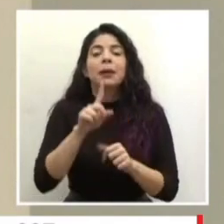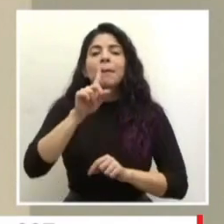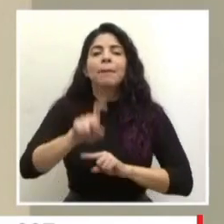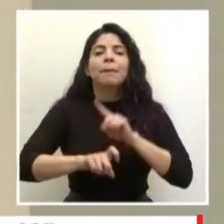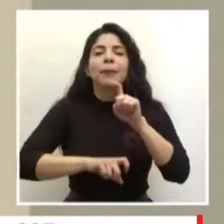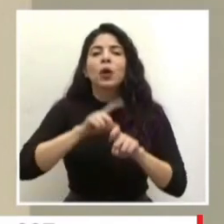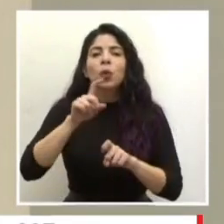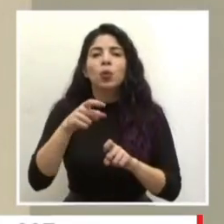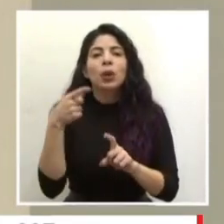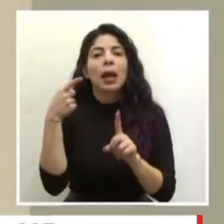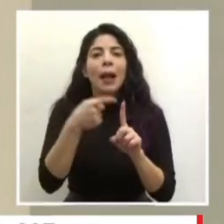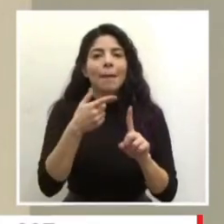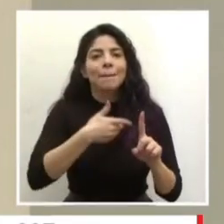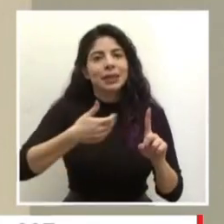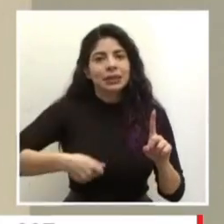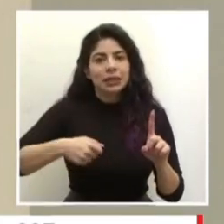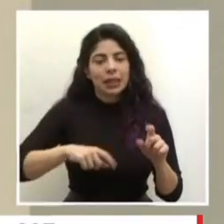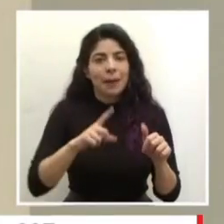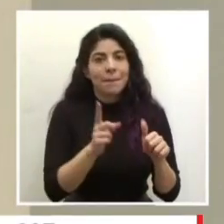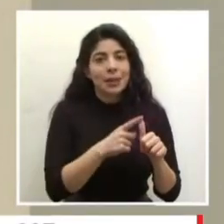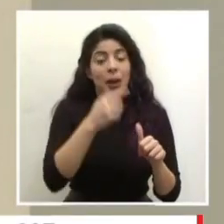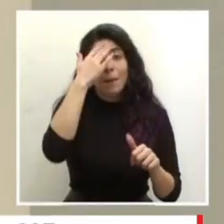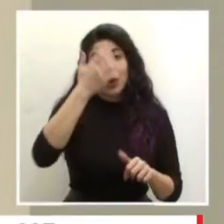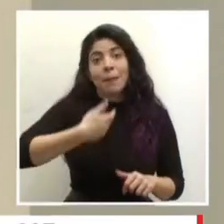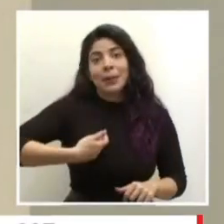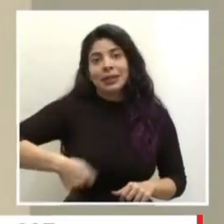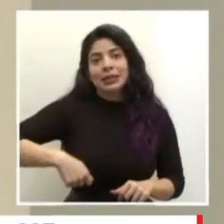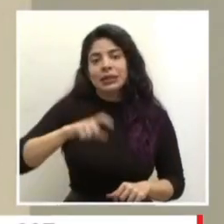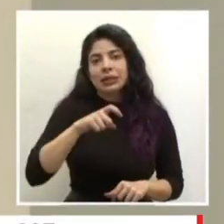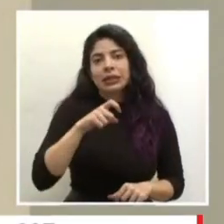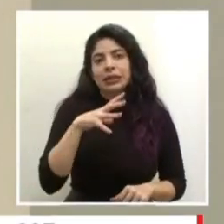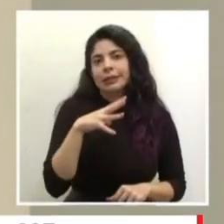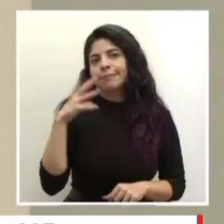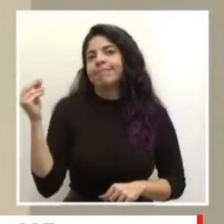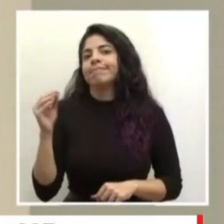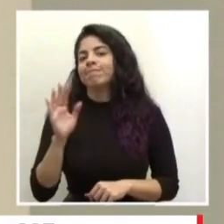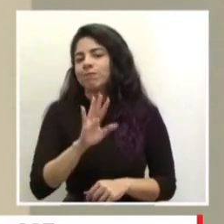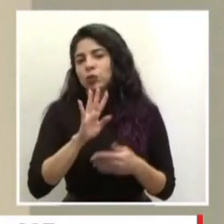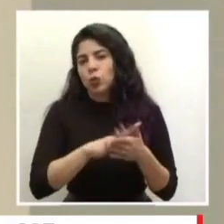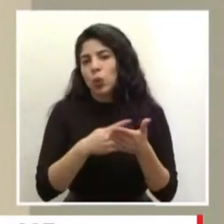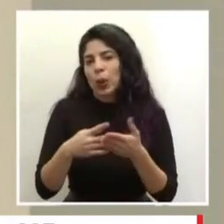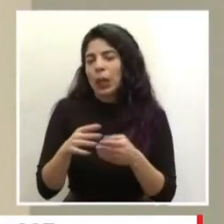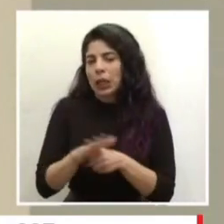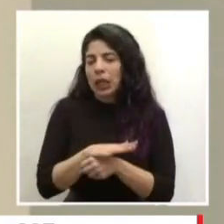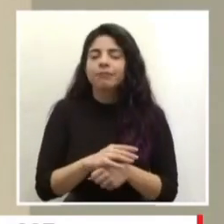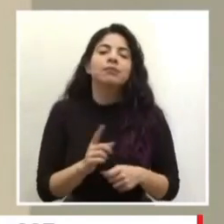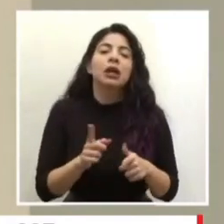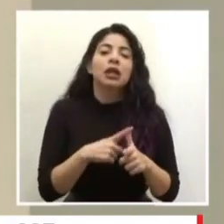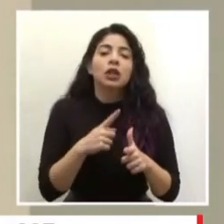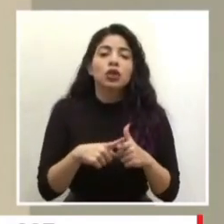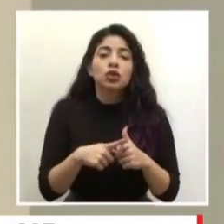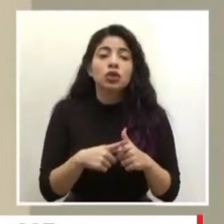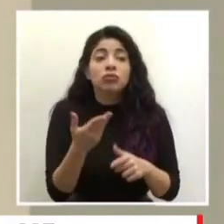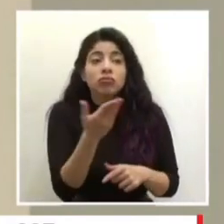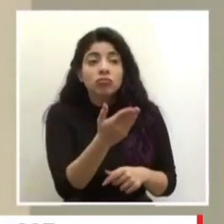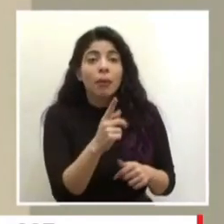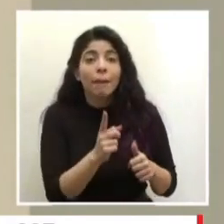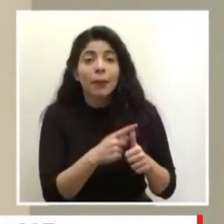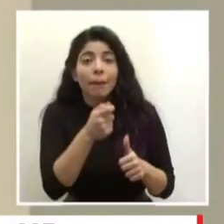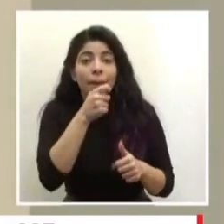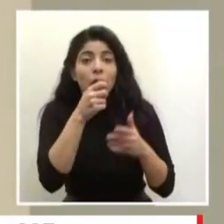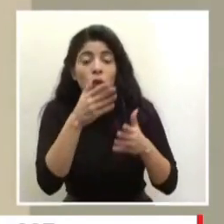consultas al señor presidente de la República, ya que debe continuar con asuntos propios de su agenda. Así que el primer